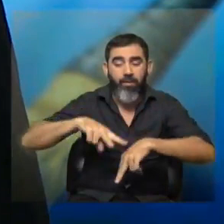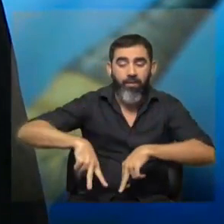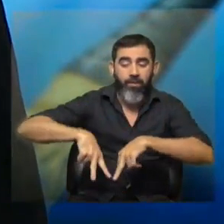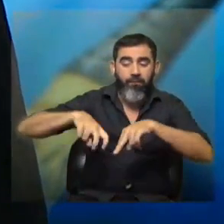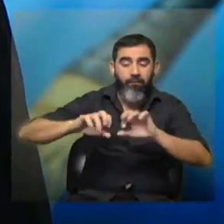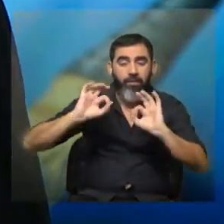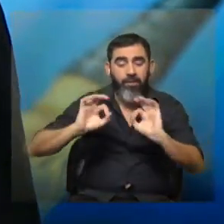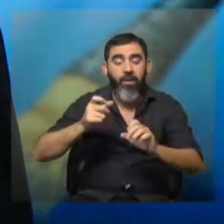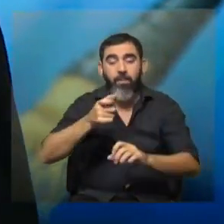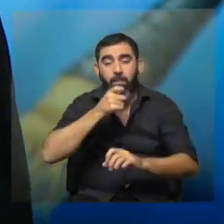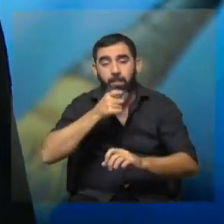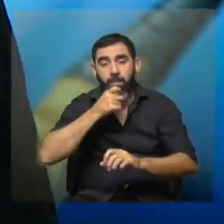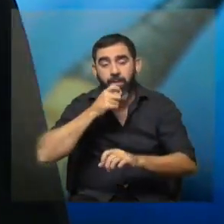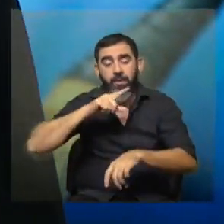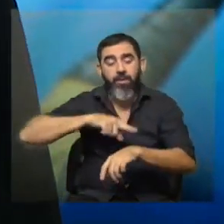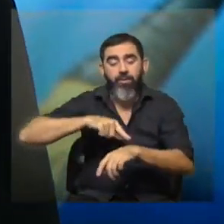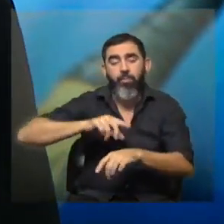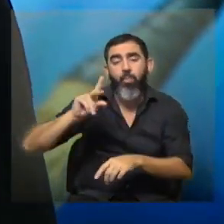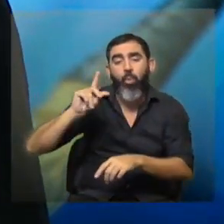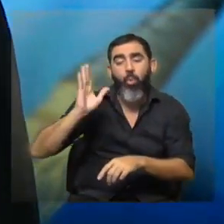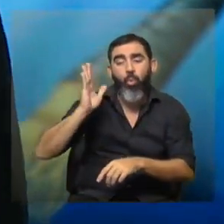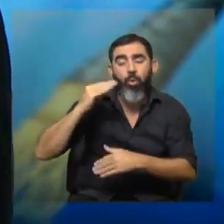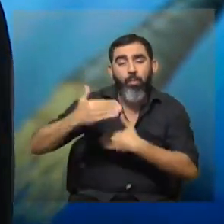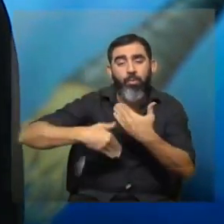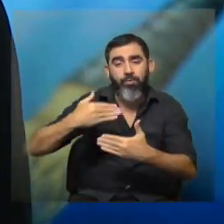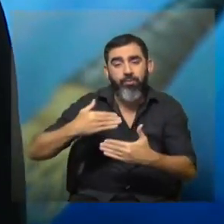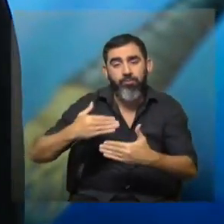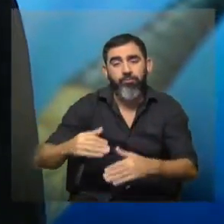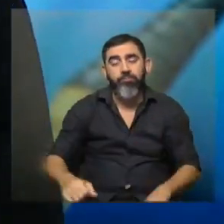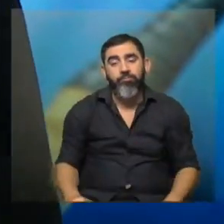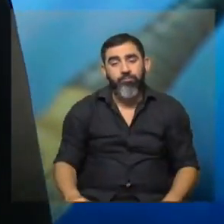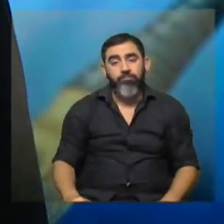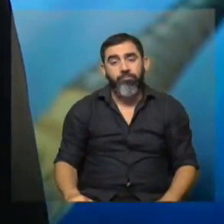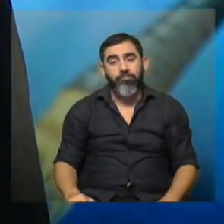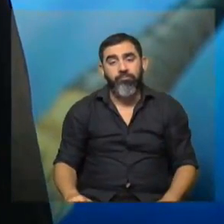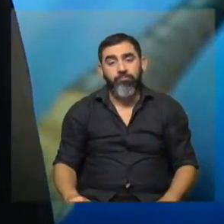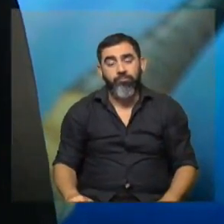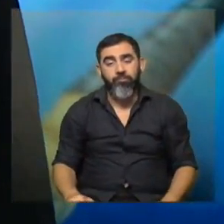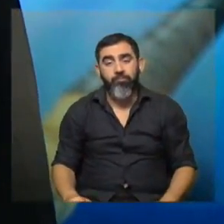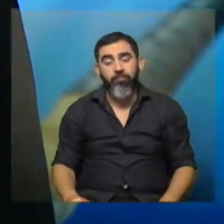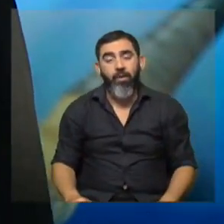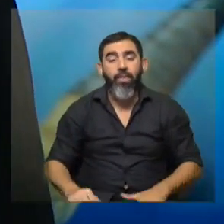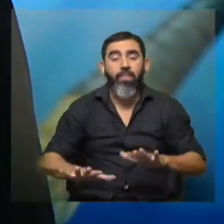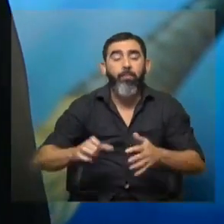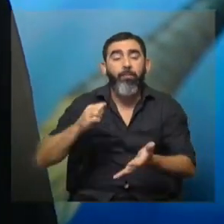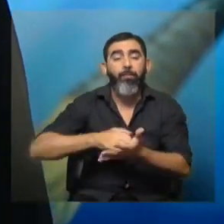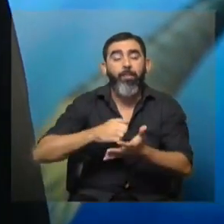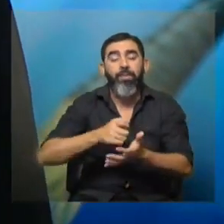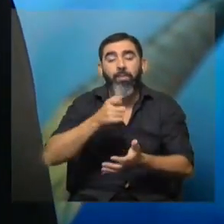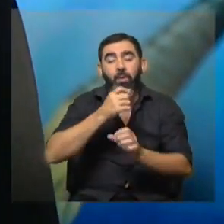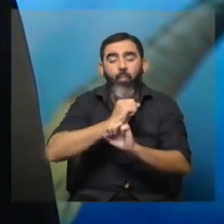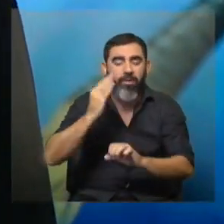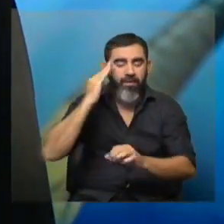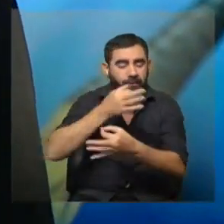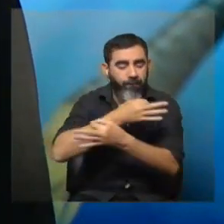detenidamente en las rocas. Cuánto duró el proceso, que en realidad es la diagénesis y la litificación de la roca. Pero también se puede saber